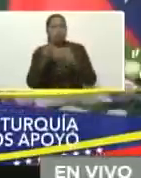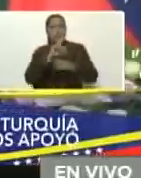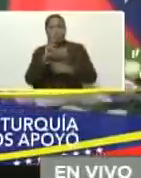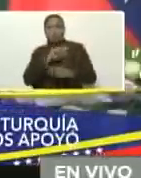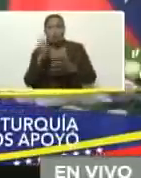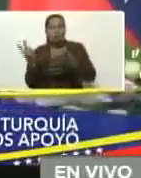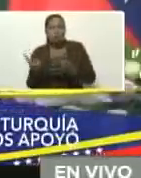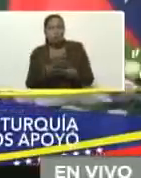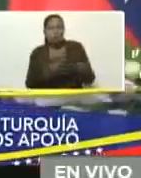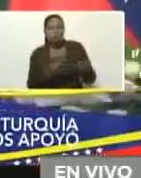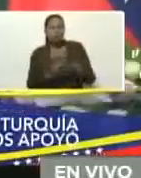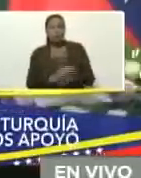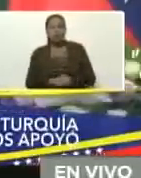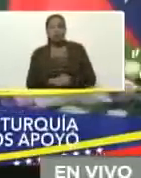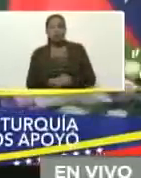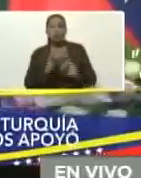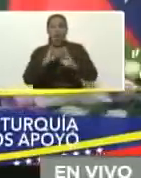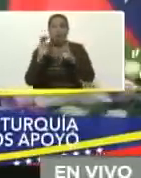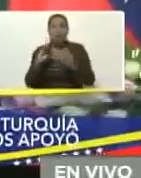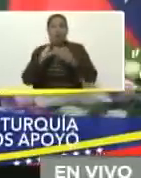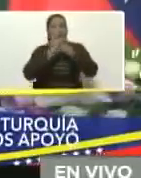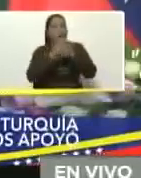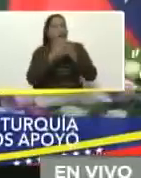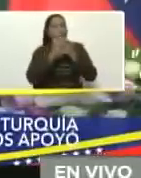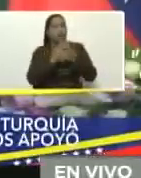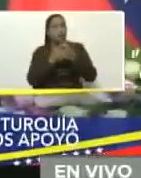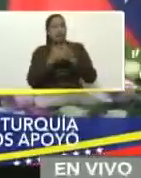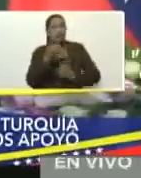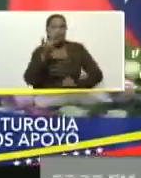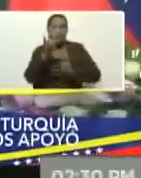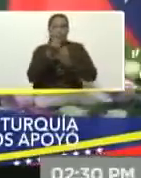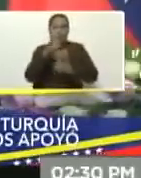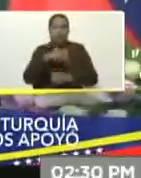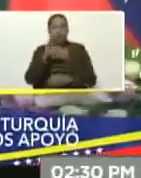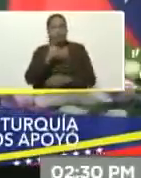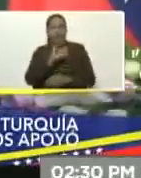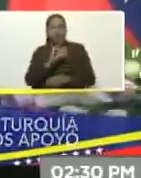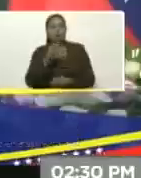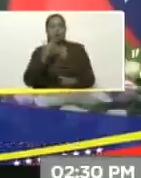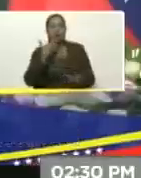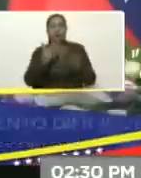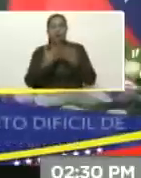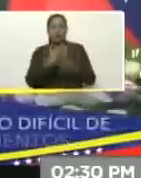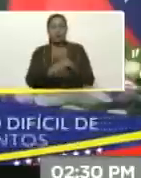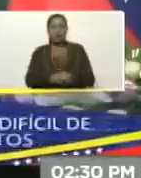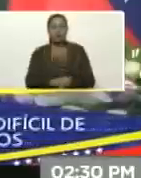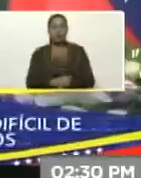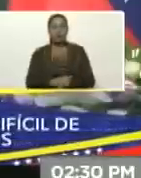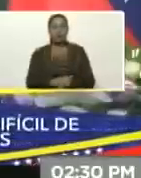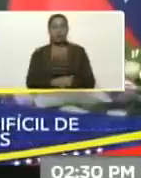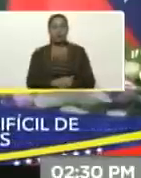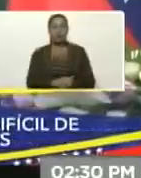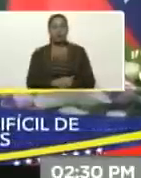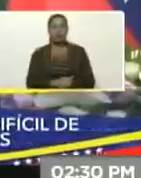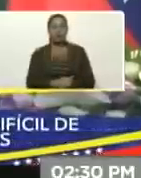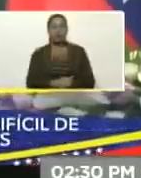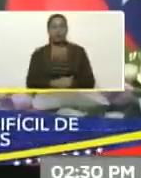estaremos recibiendo con el mismo cariño y la misma solidaridad en Caracas. Muchas gracias.